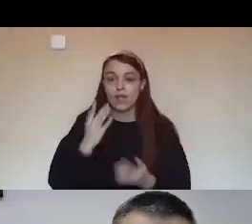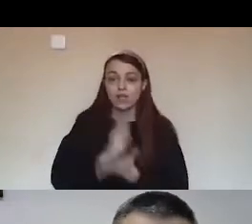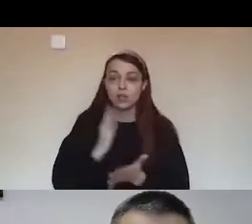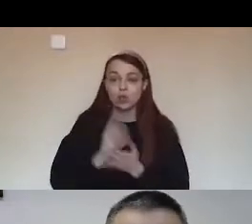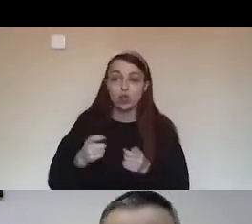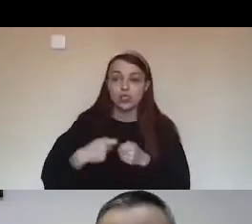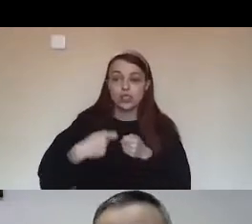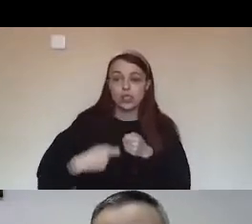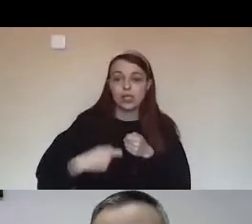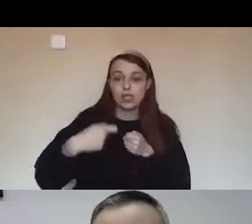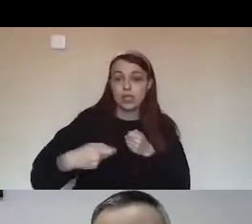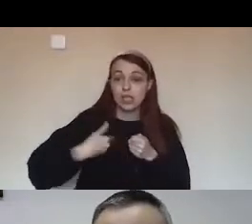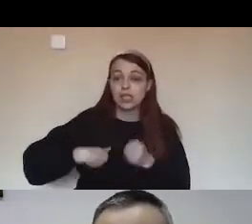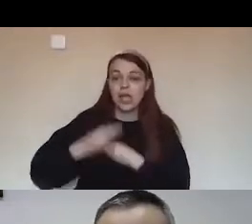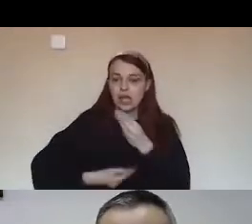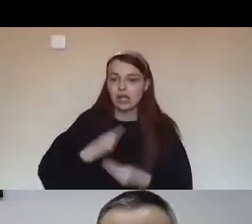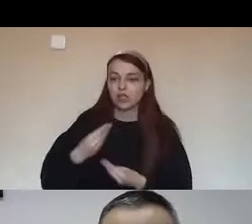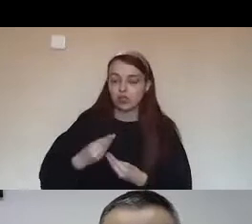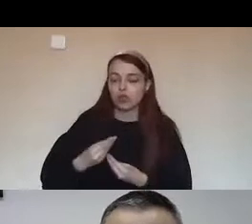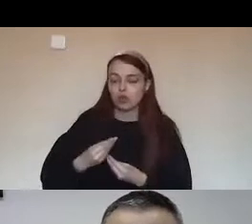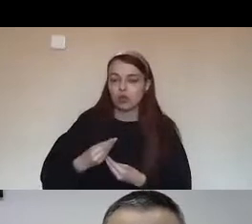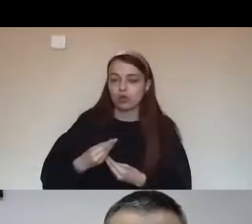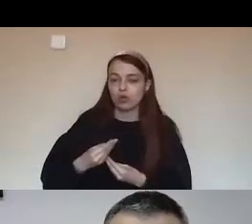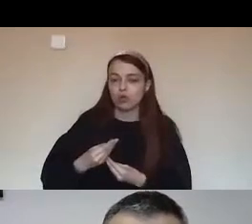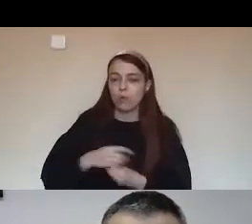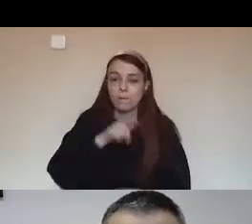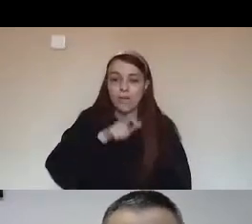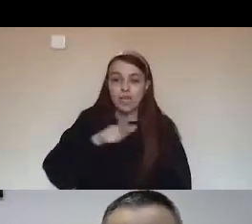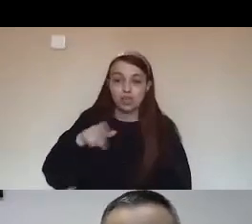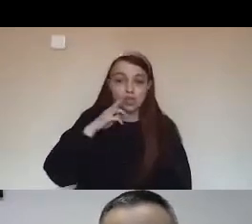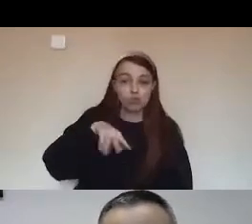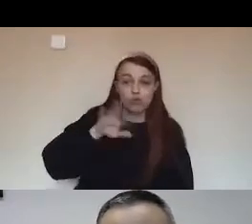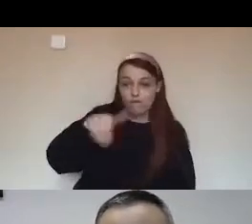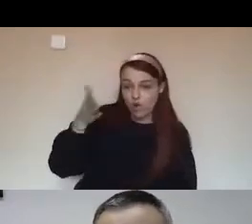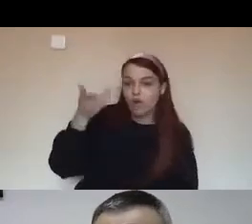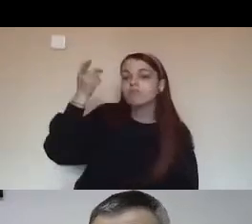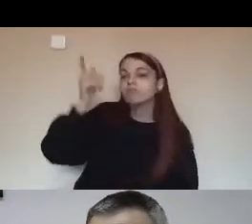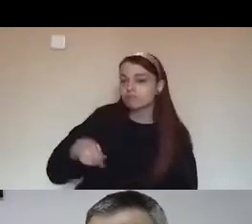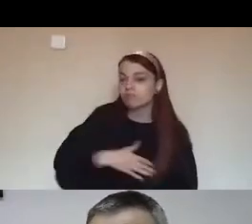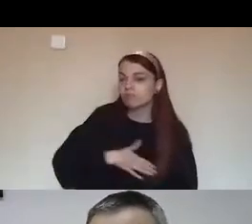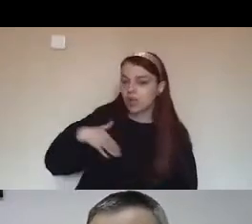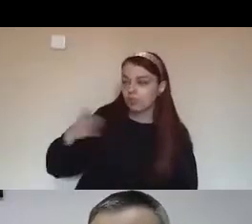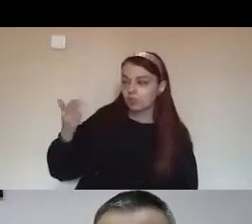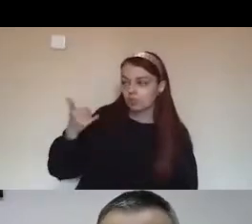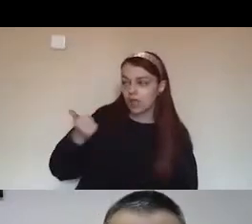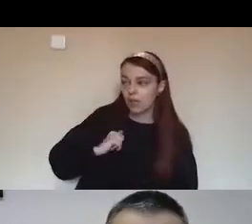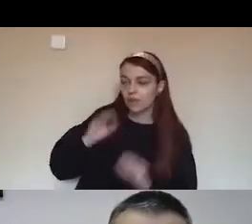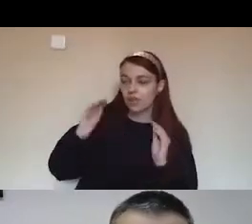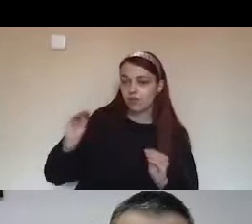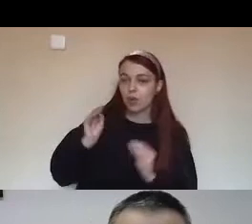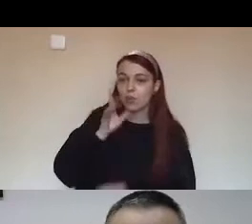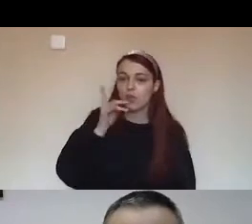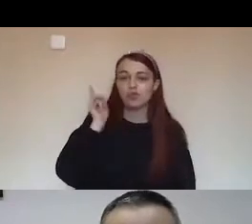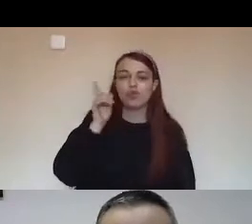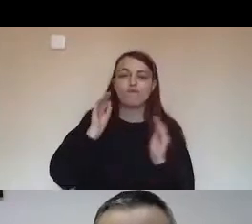hecho varias veces, a el resto de a personas de fuera del museo, porque pensamos que es un poco un desperdicio hacer solamente formación